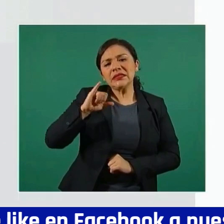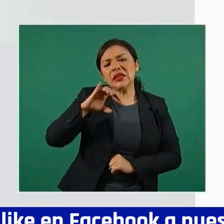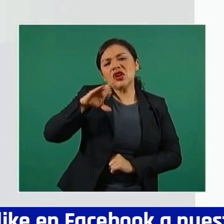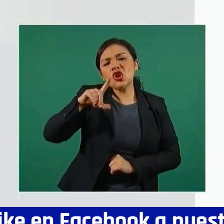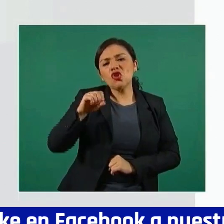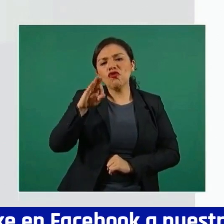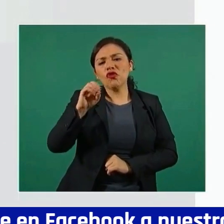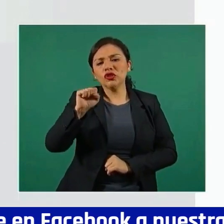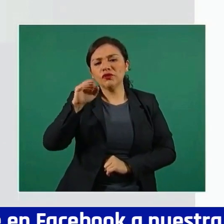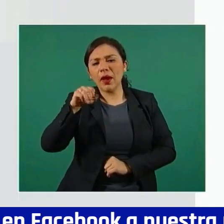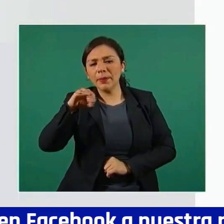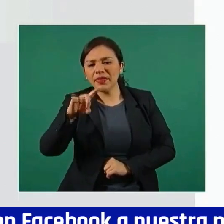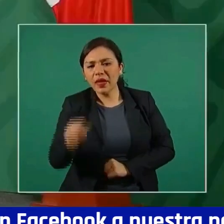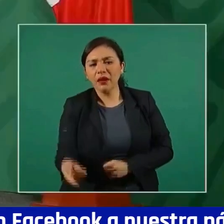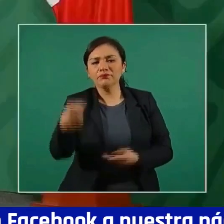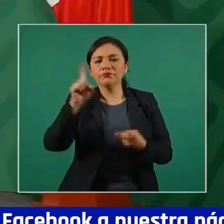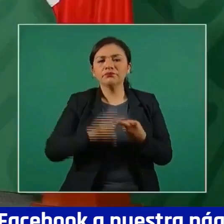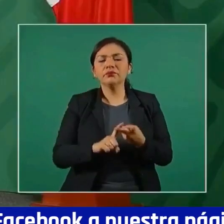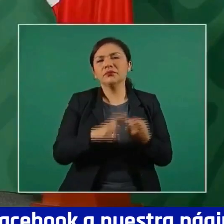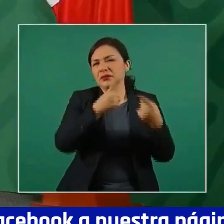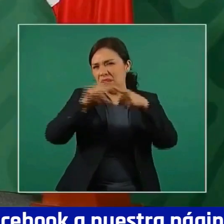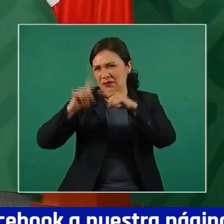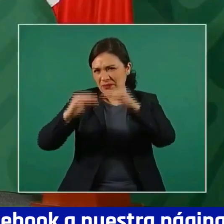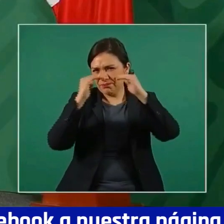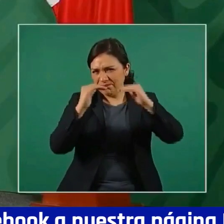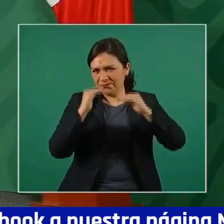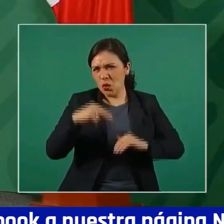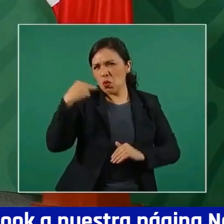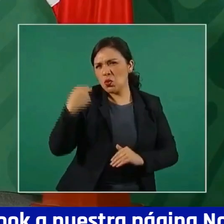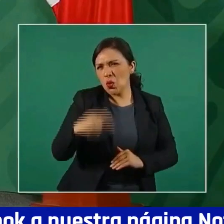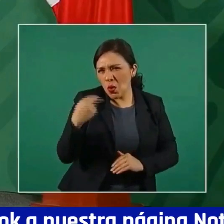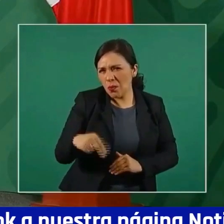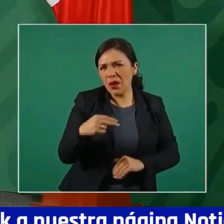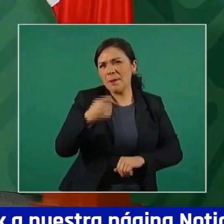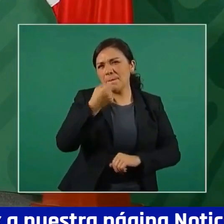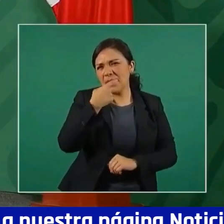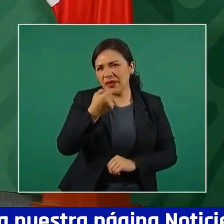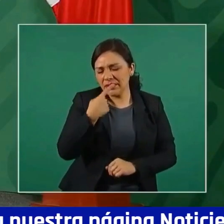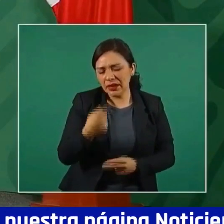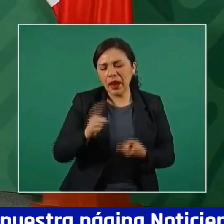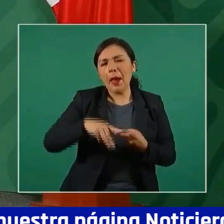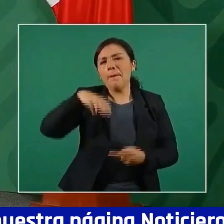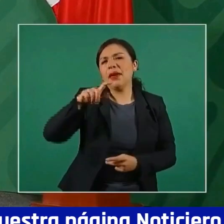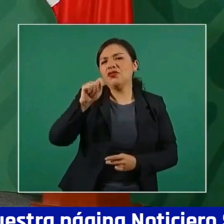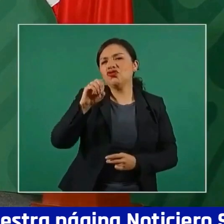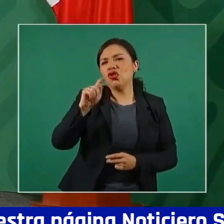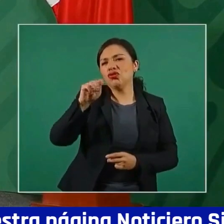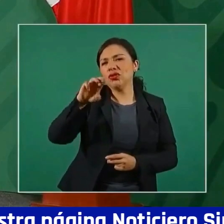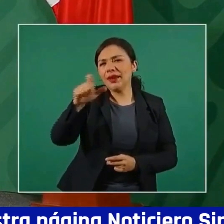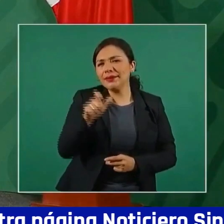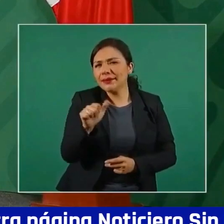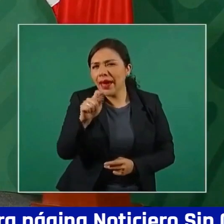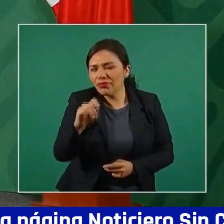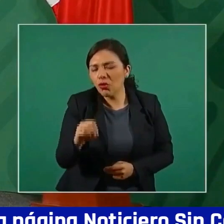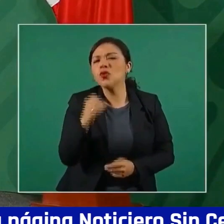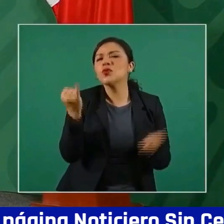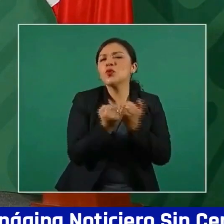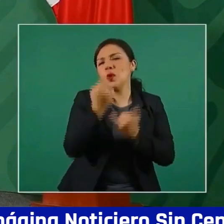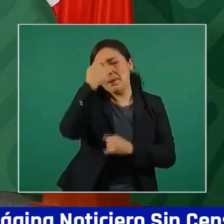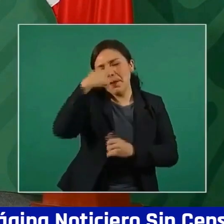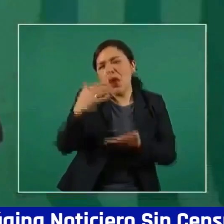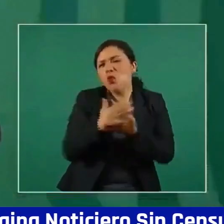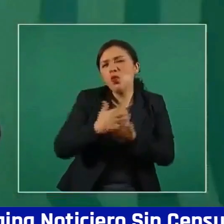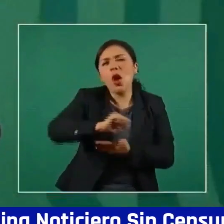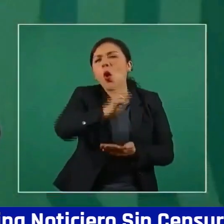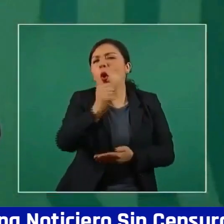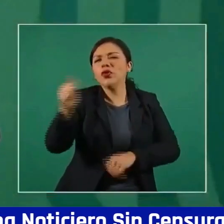las vicinas, tanto el epirubicina como la hidarubicina, el metotrexato, que se utiliza también para otras